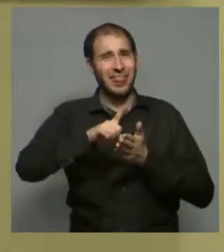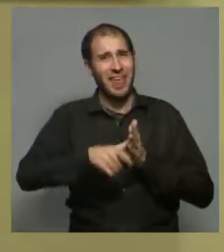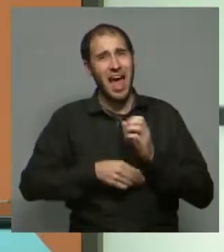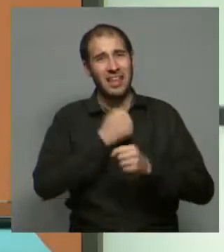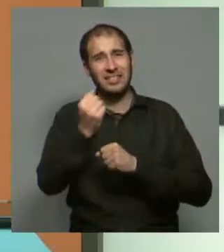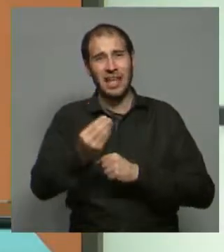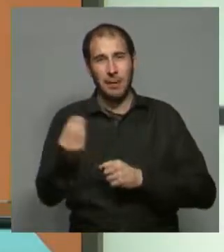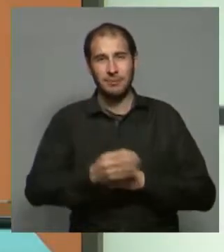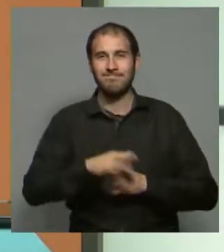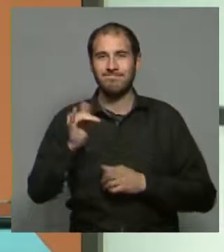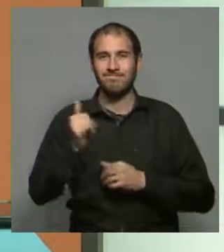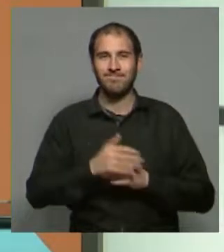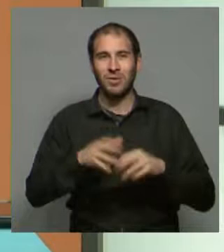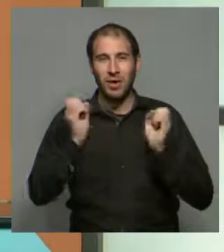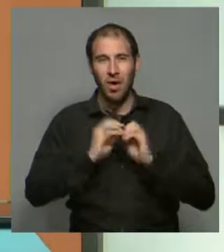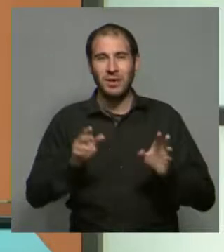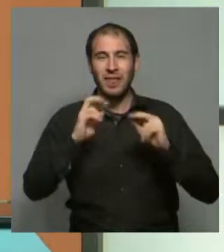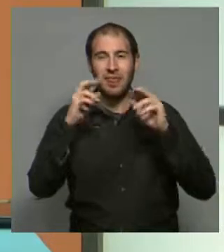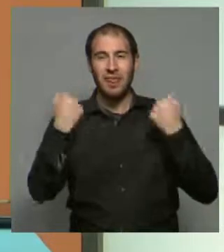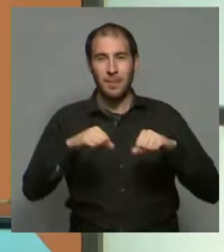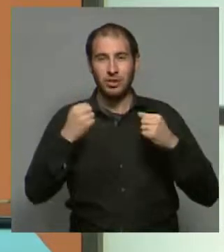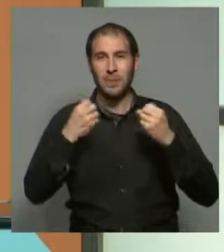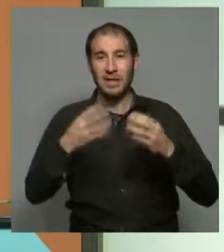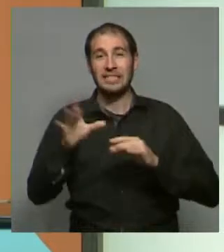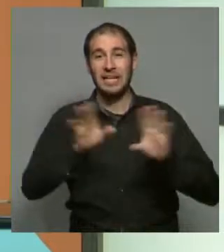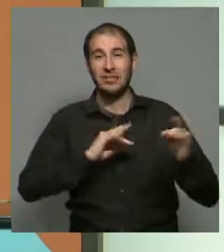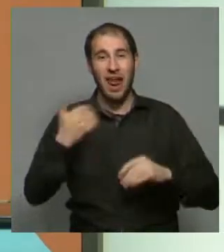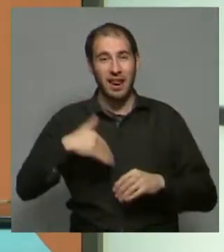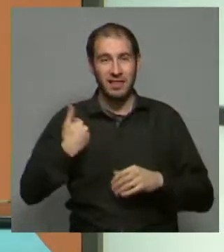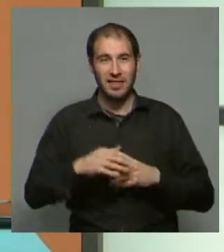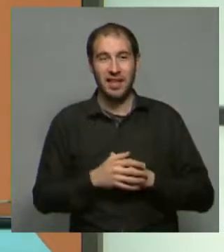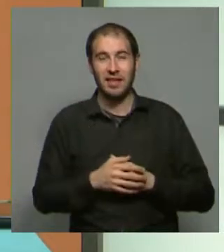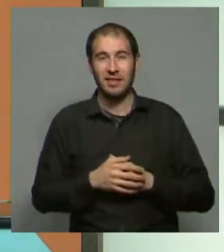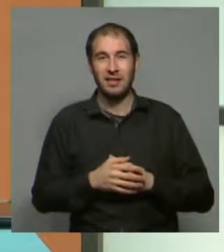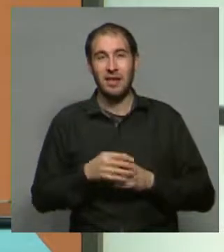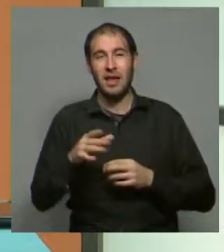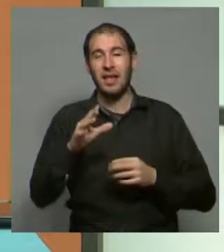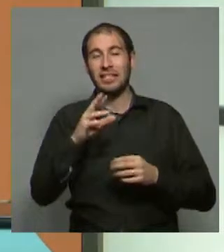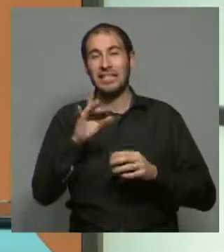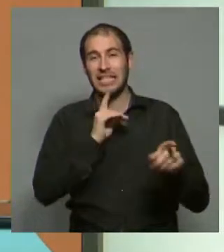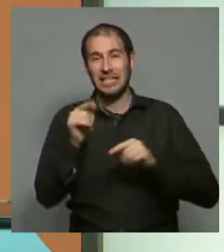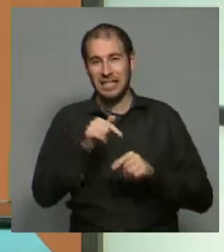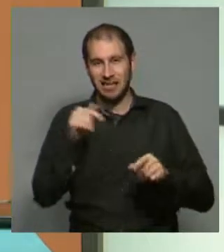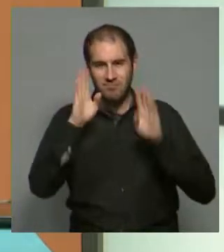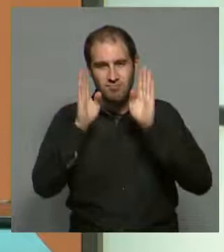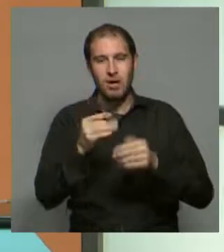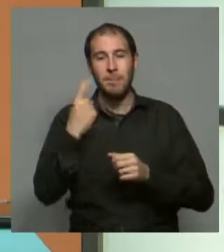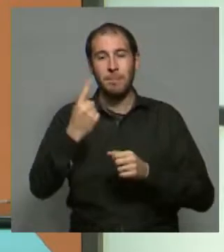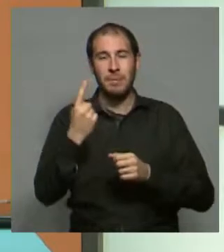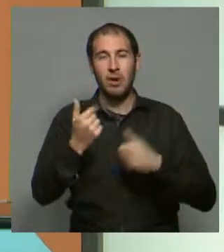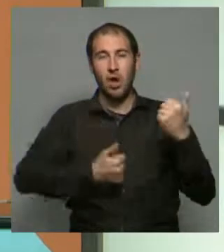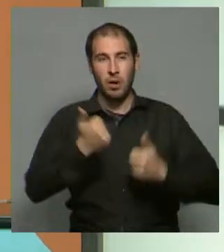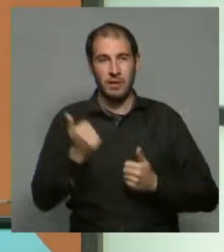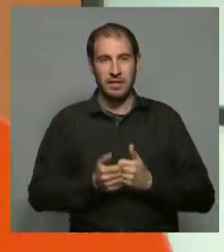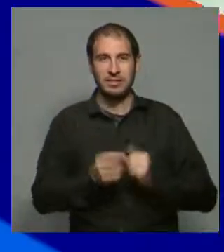sábado. Así es, empezamos hablando del deporte porque la selección argentina dirigida por Jorge Sampaoli ya piensa en el primero de sus